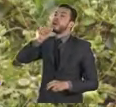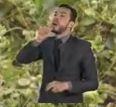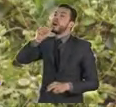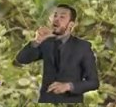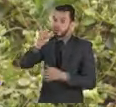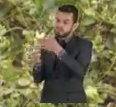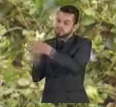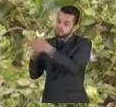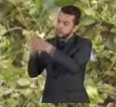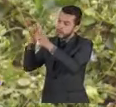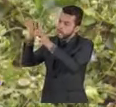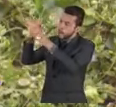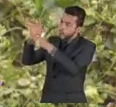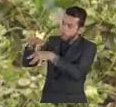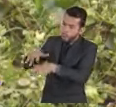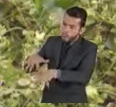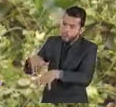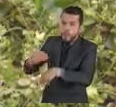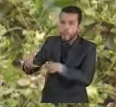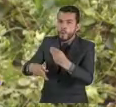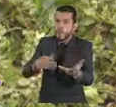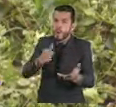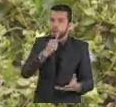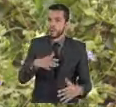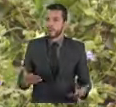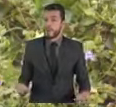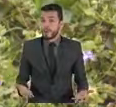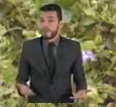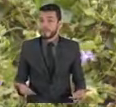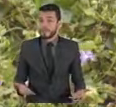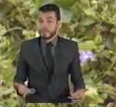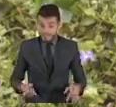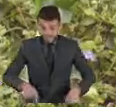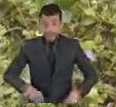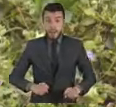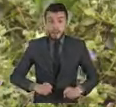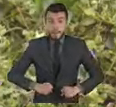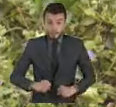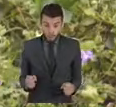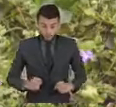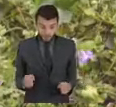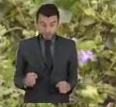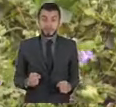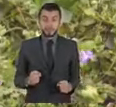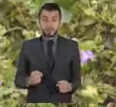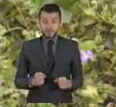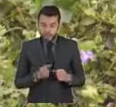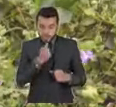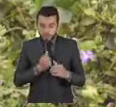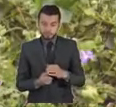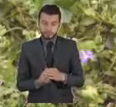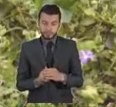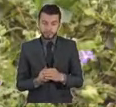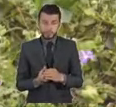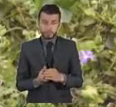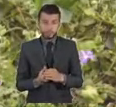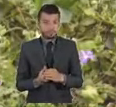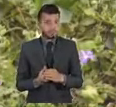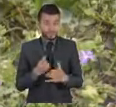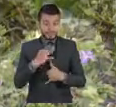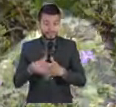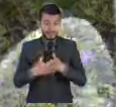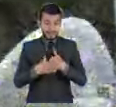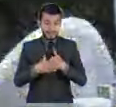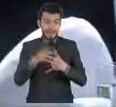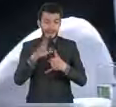territorio. El agua de Bogotá no se produce en Bogotá, se produce en el sistema de páramos más grande del mundo que le pertenece a la región central